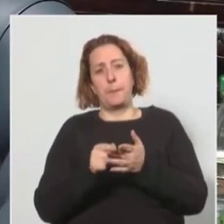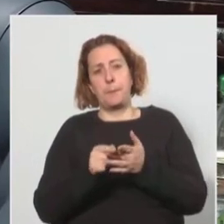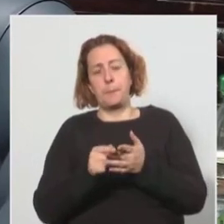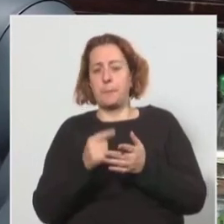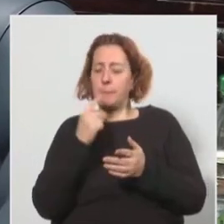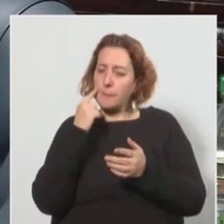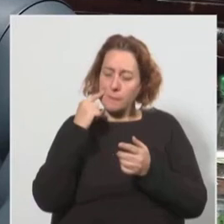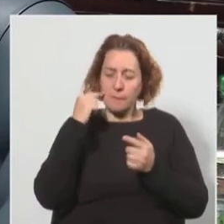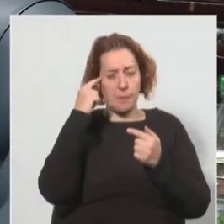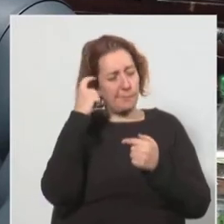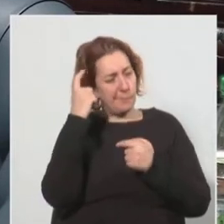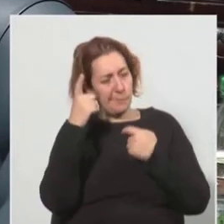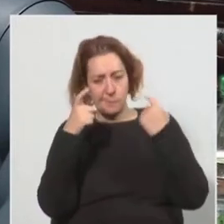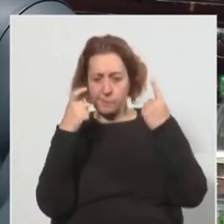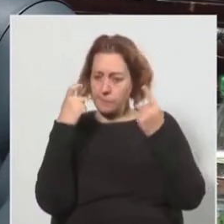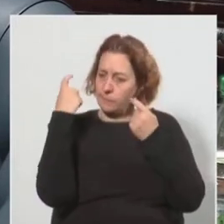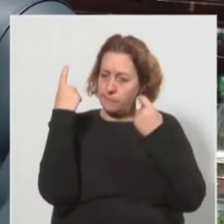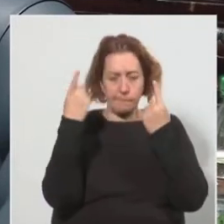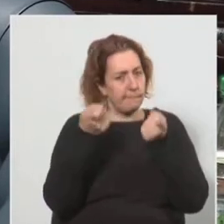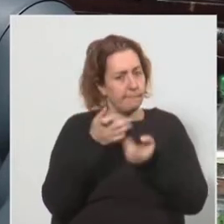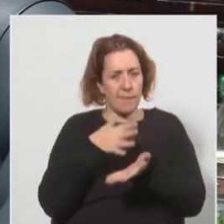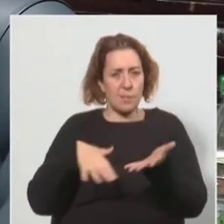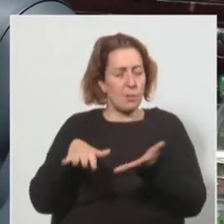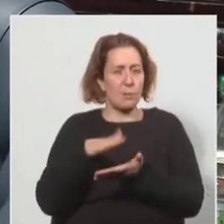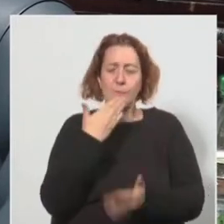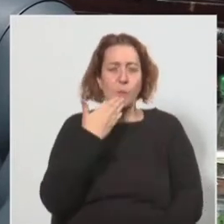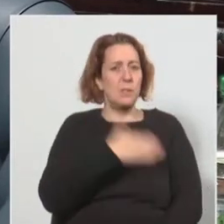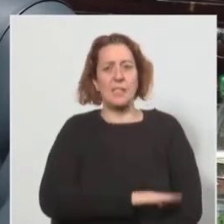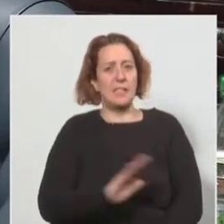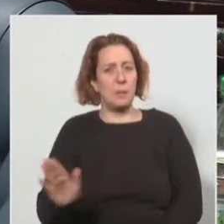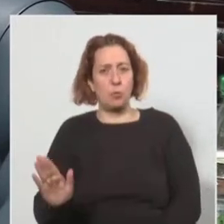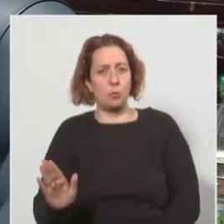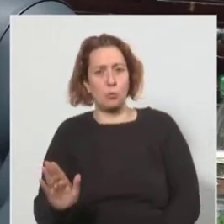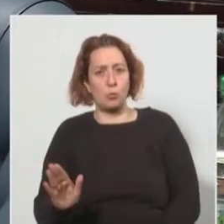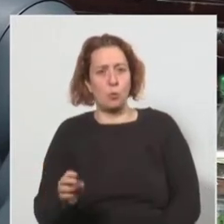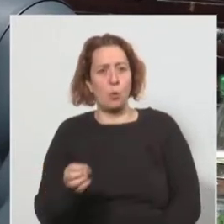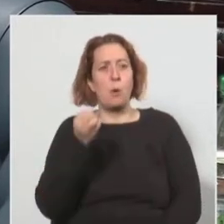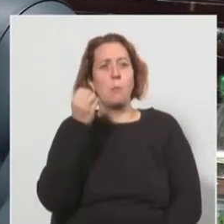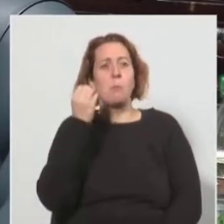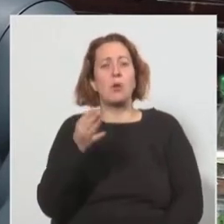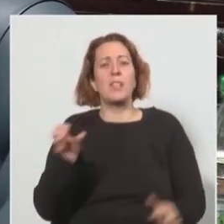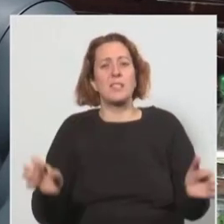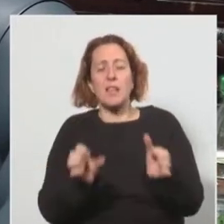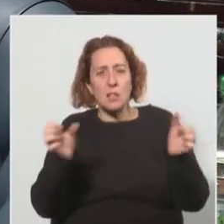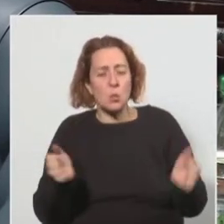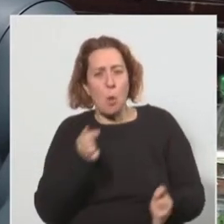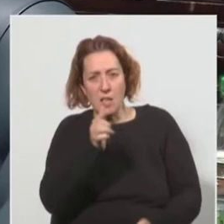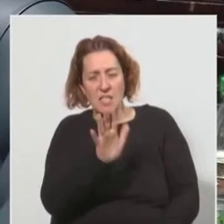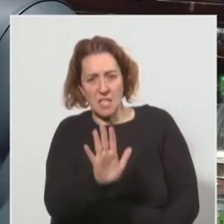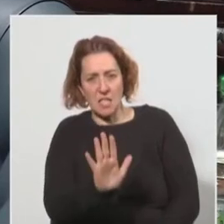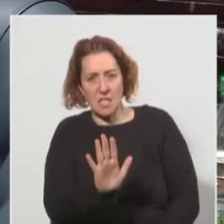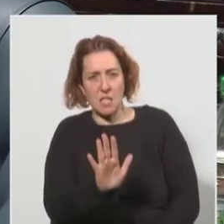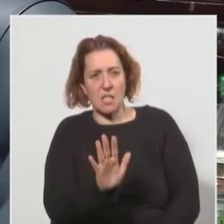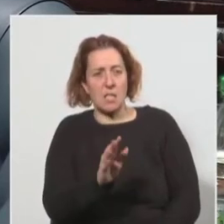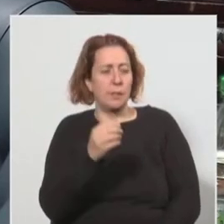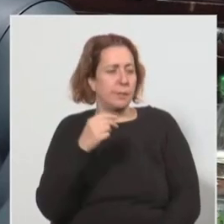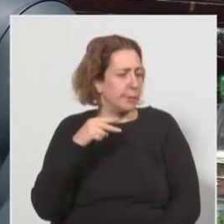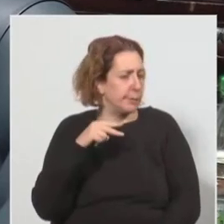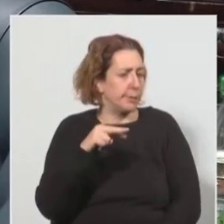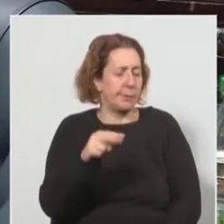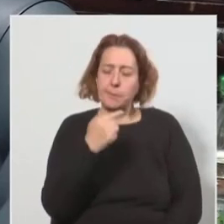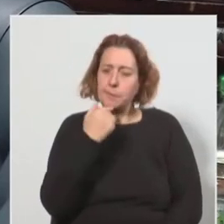una y otra vez y no logramos entender por qué se actuó de esa manera, en un